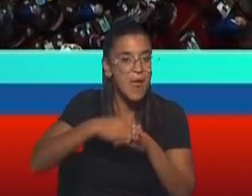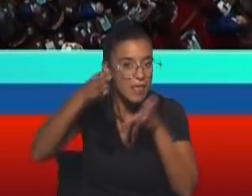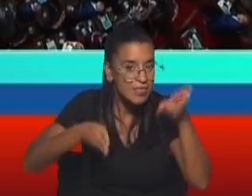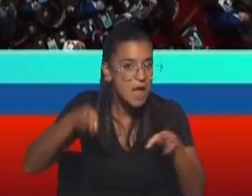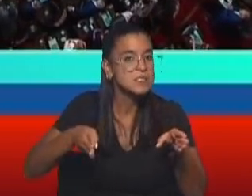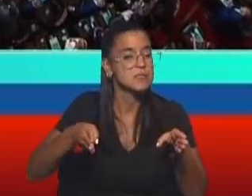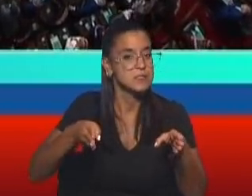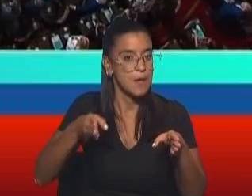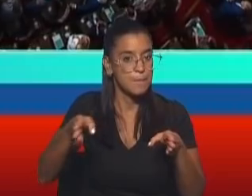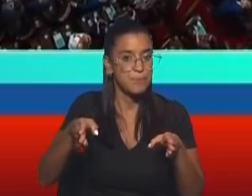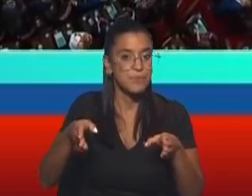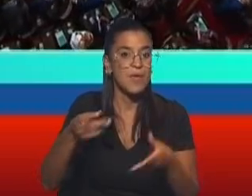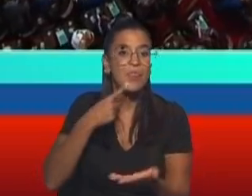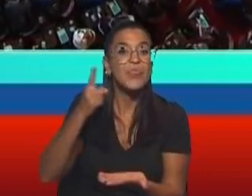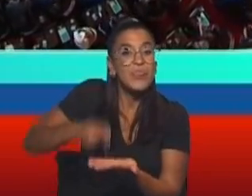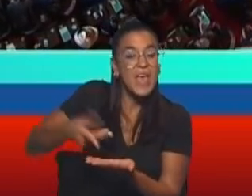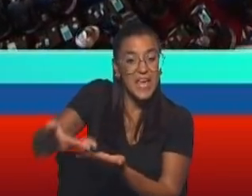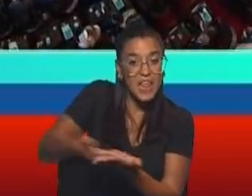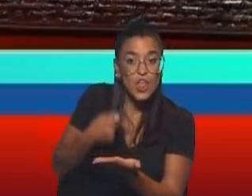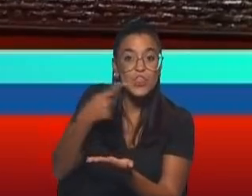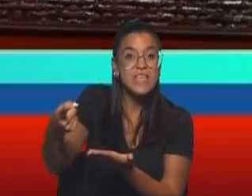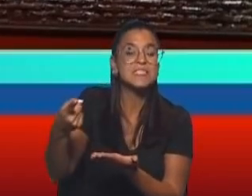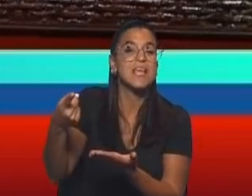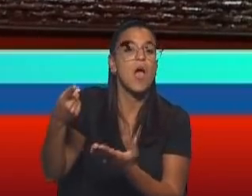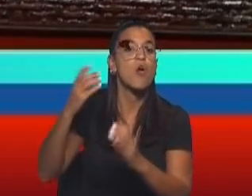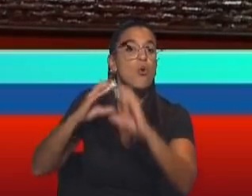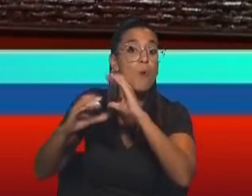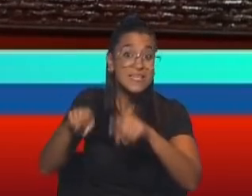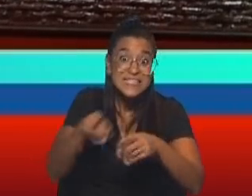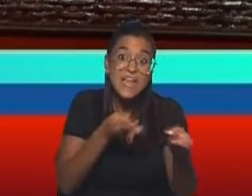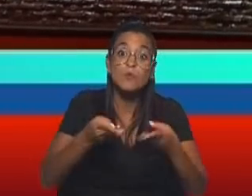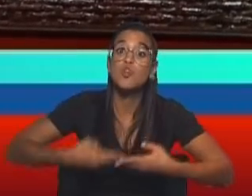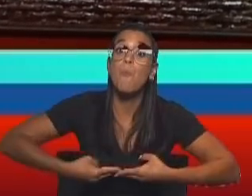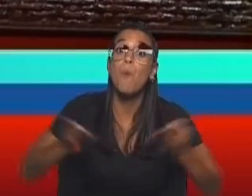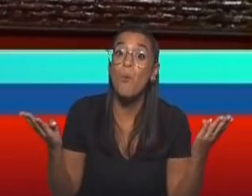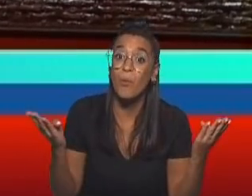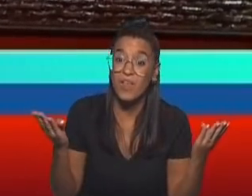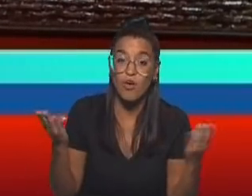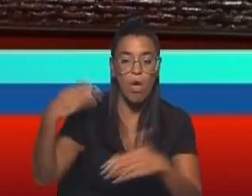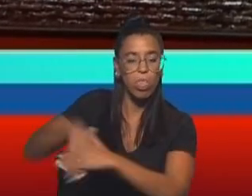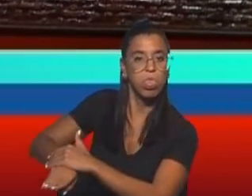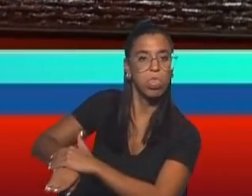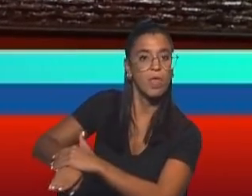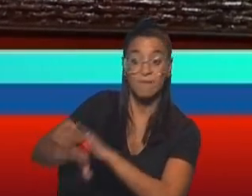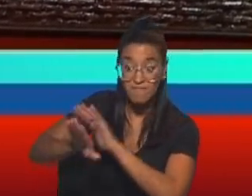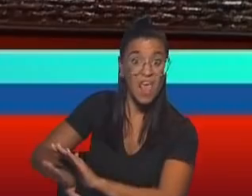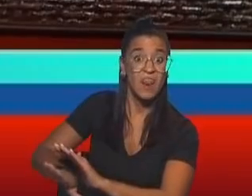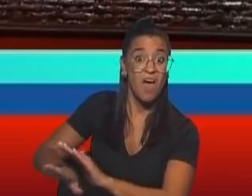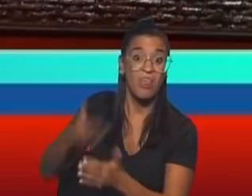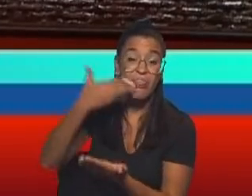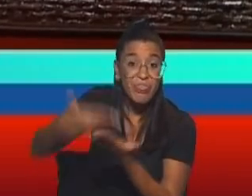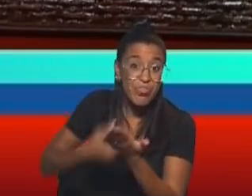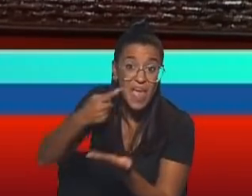decreto que digamos, nombraba a las telecomunicaciones como un servicio público, por lo cual, al estar frenado ese